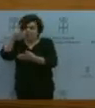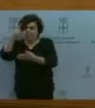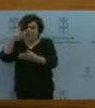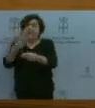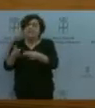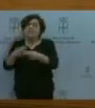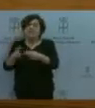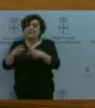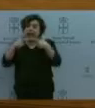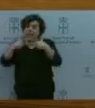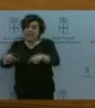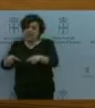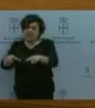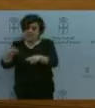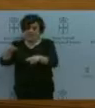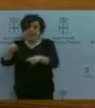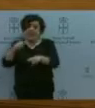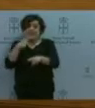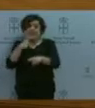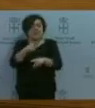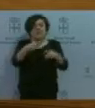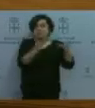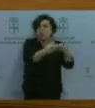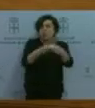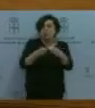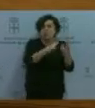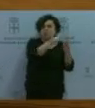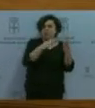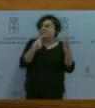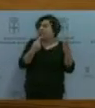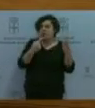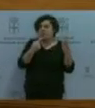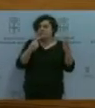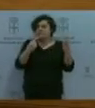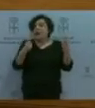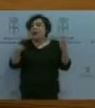asturiano, creando un problema donde no lo había hasta este momento y